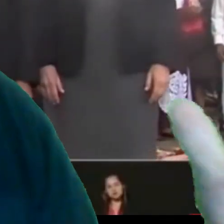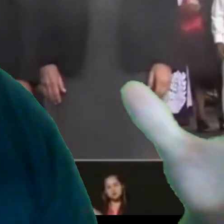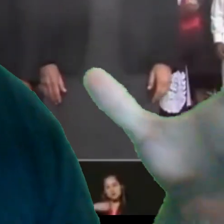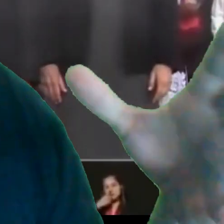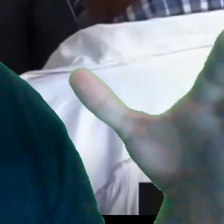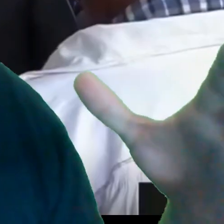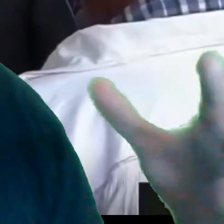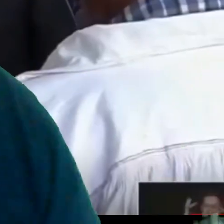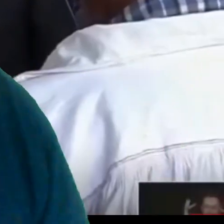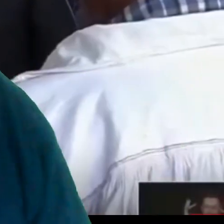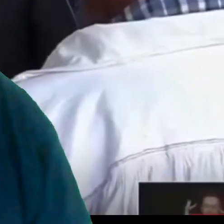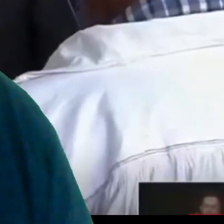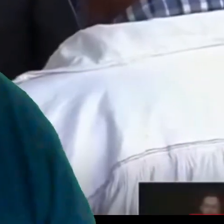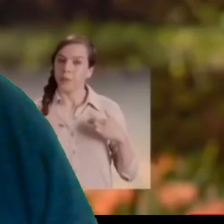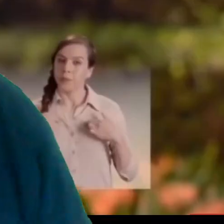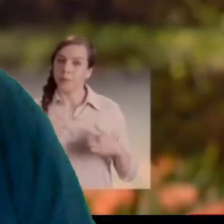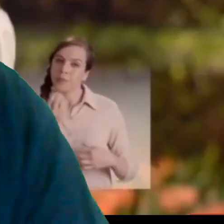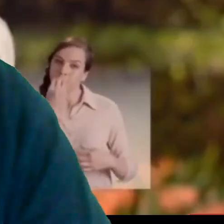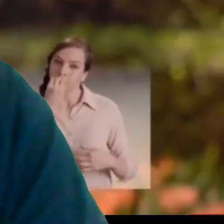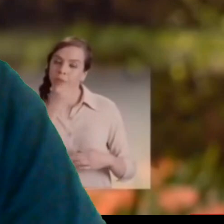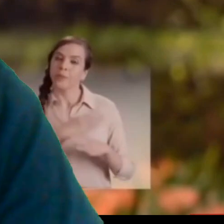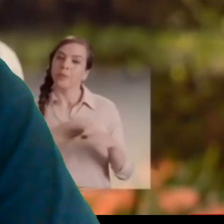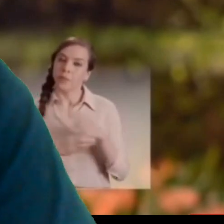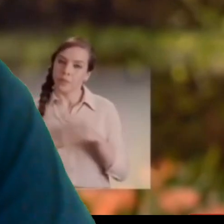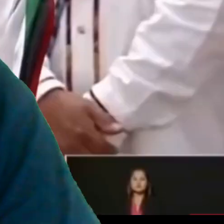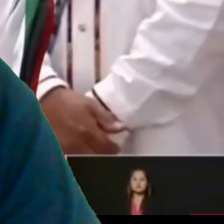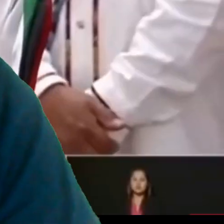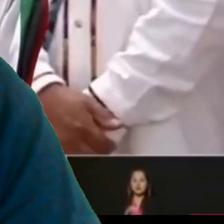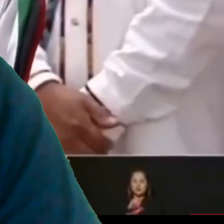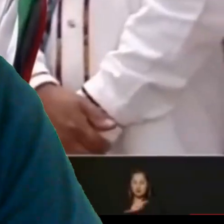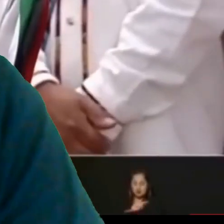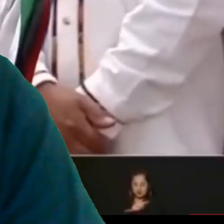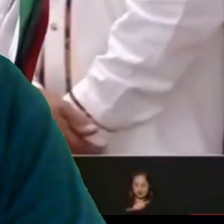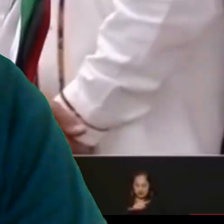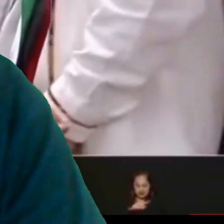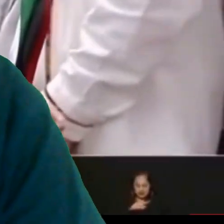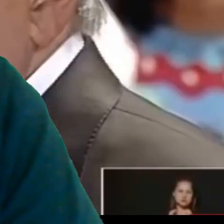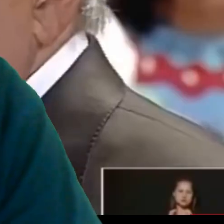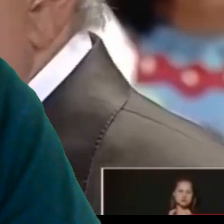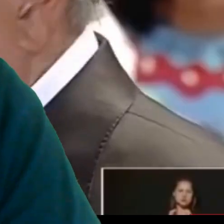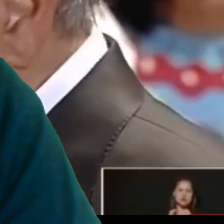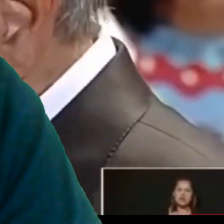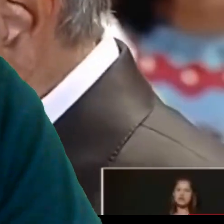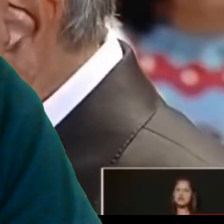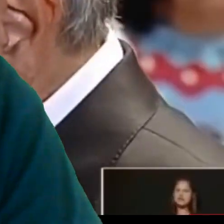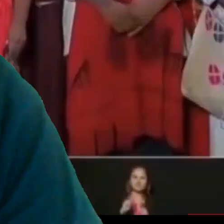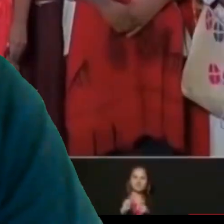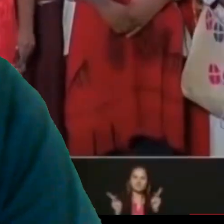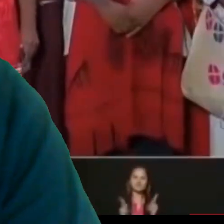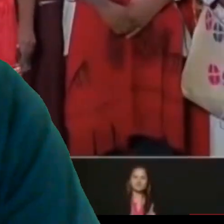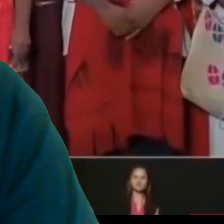forma en que Andrés Manuel hoy en día está llevando al país